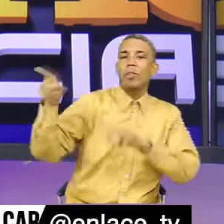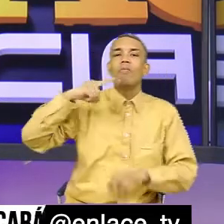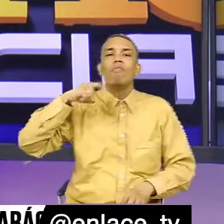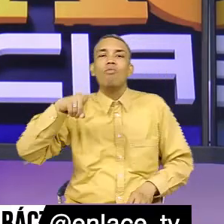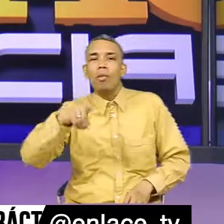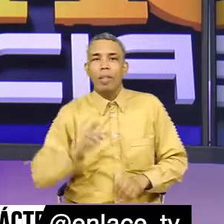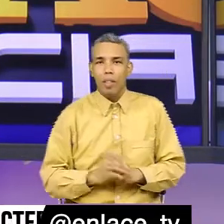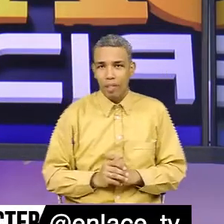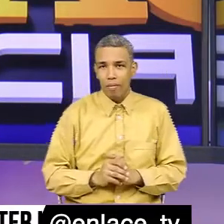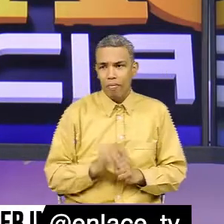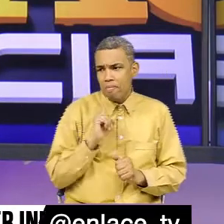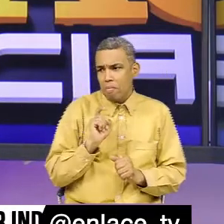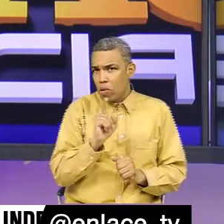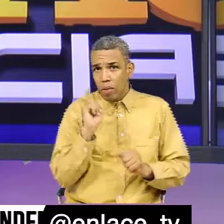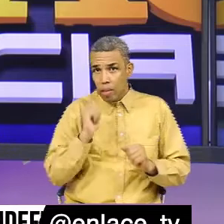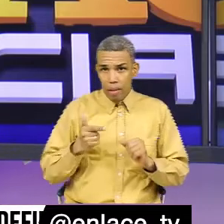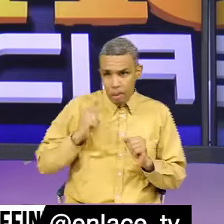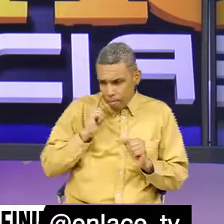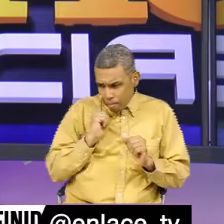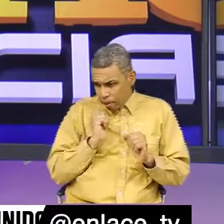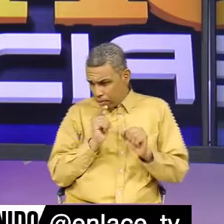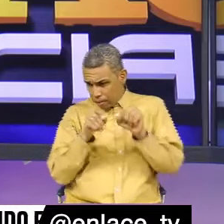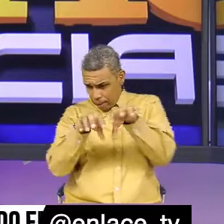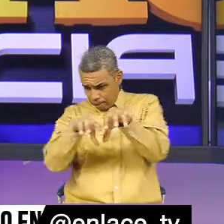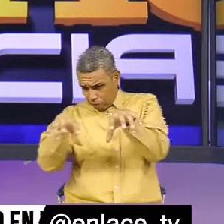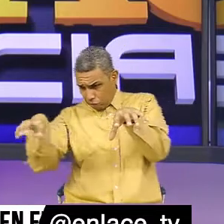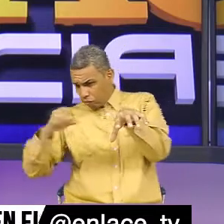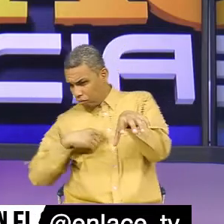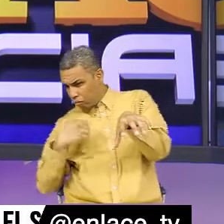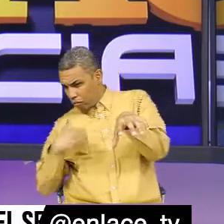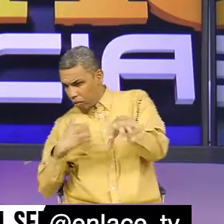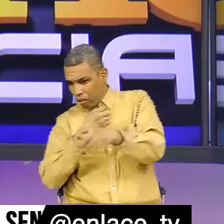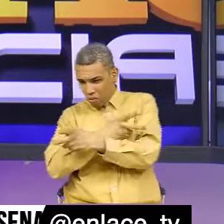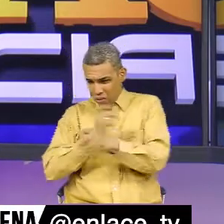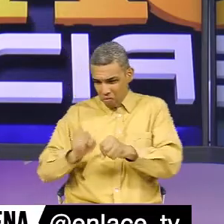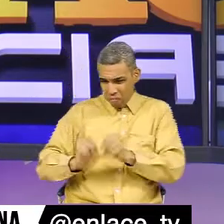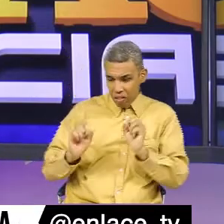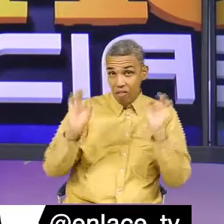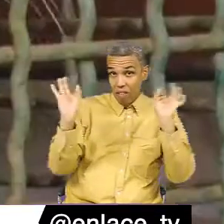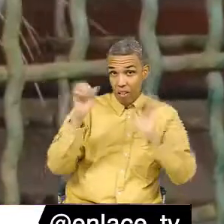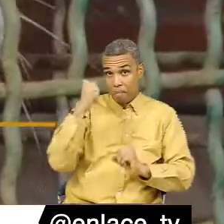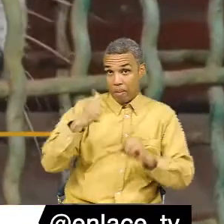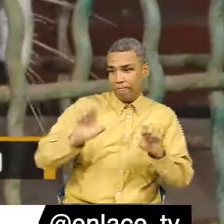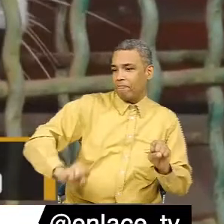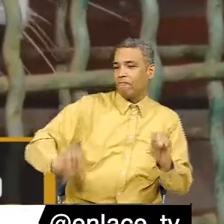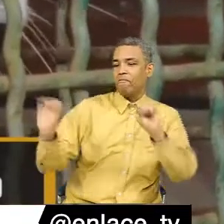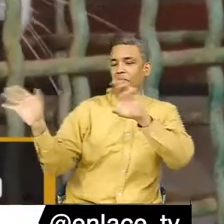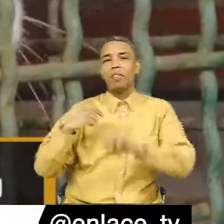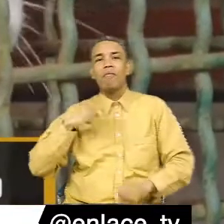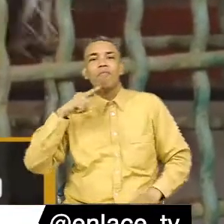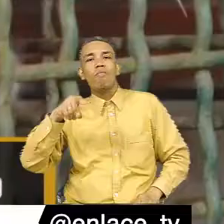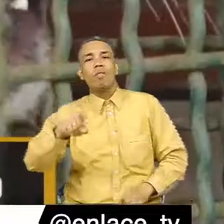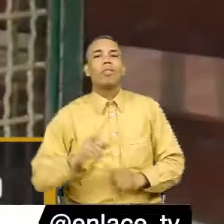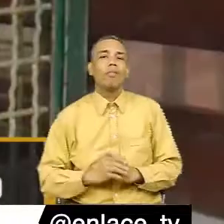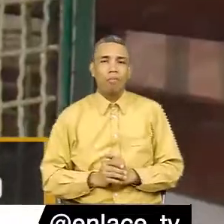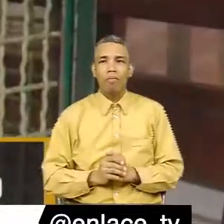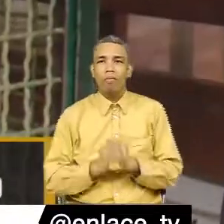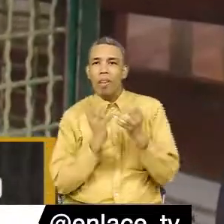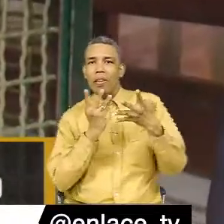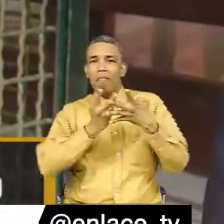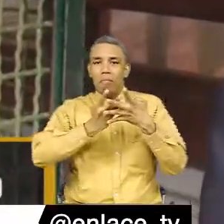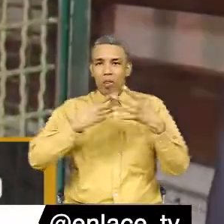no presenta fracturas en sus extremidades, será devuelto de inmediato a su hábitat natural. A la ciudad de Bucaramanga fue trasladado por la